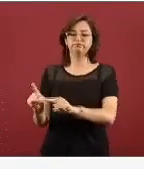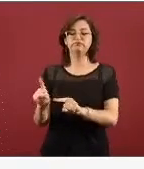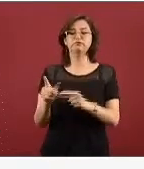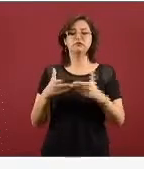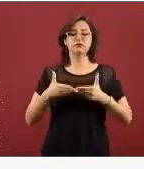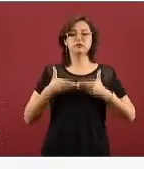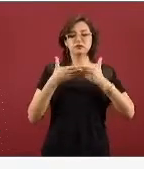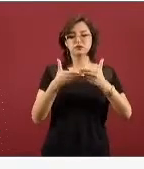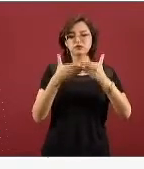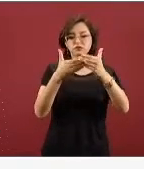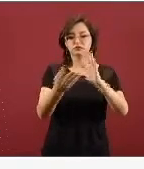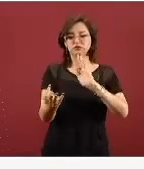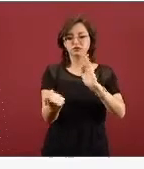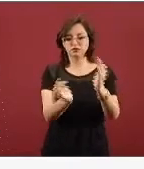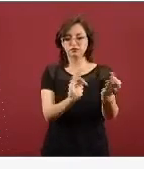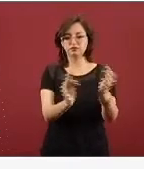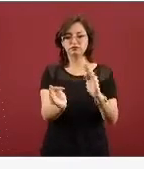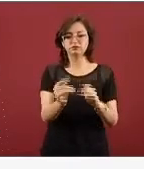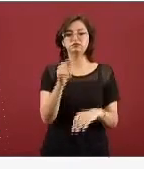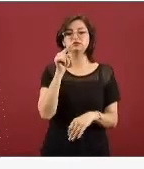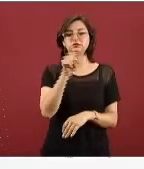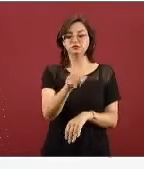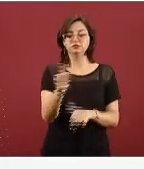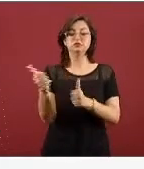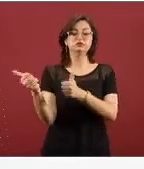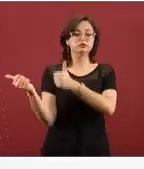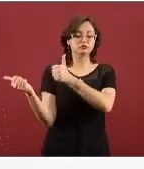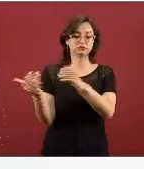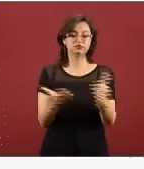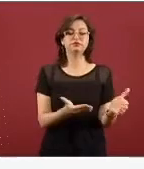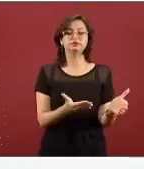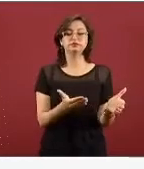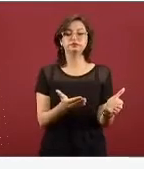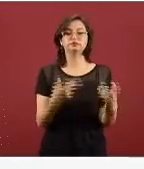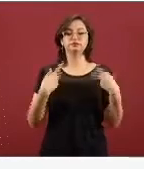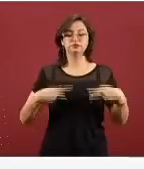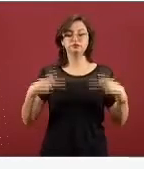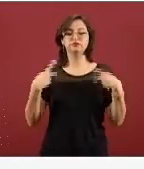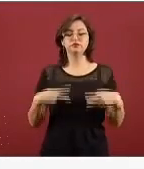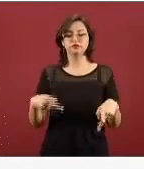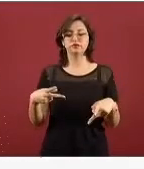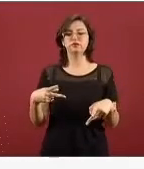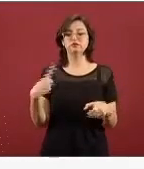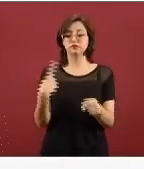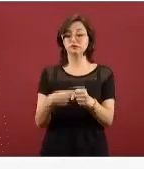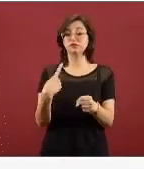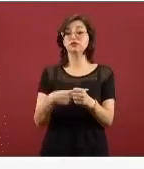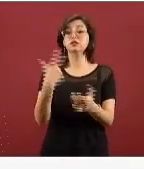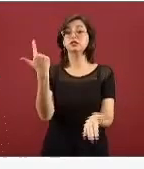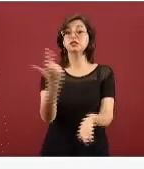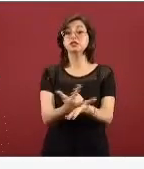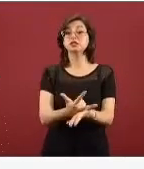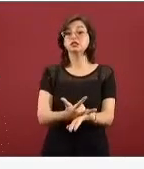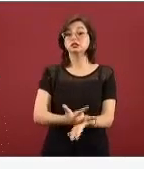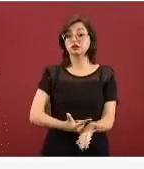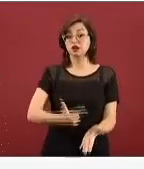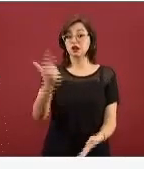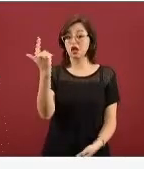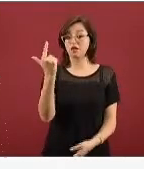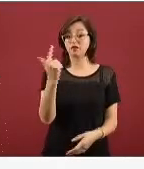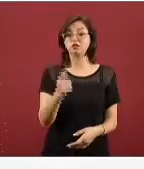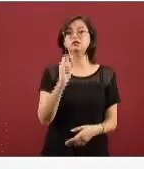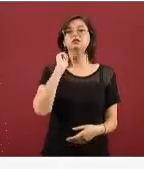puertos, donde se pueden recibir pacientes en estado crítico. Significa que